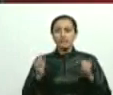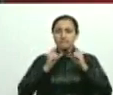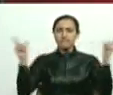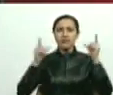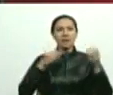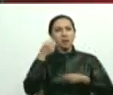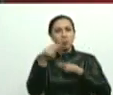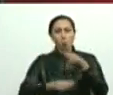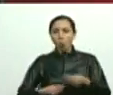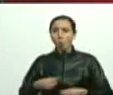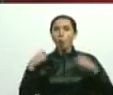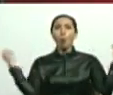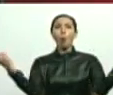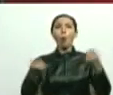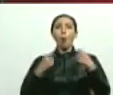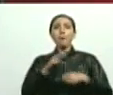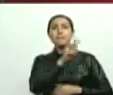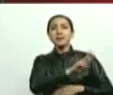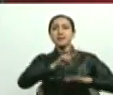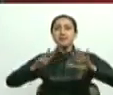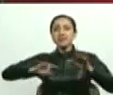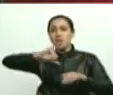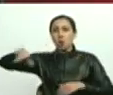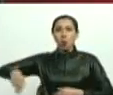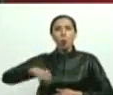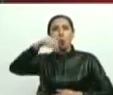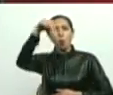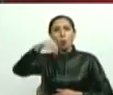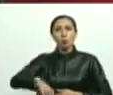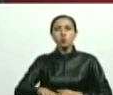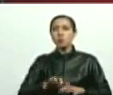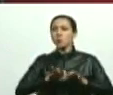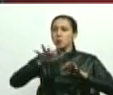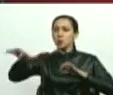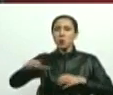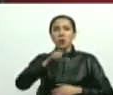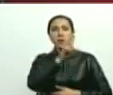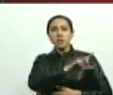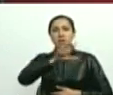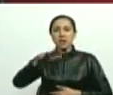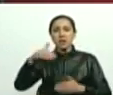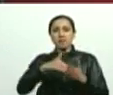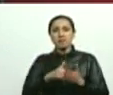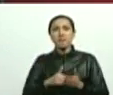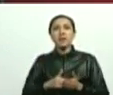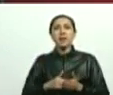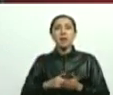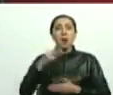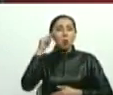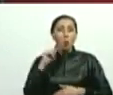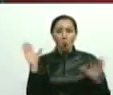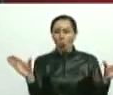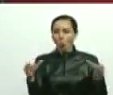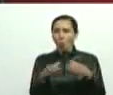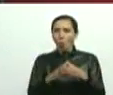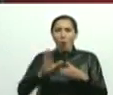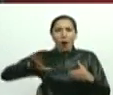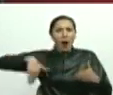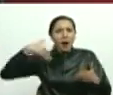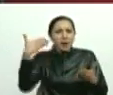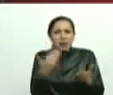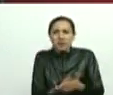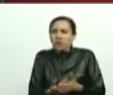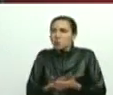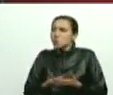jornada del 27 de junio de más de 13.000 unidades de batalla Bolívar-Chávez. Yo no sé hasta dónde eso se